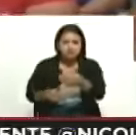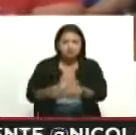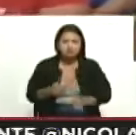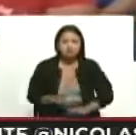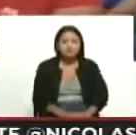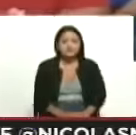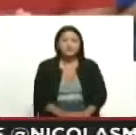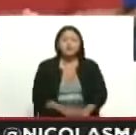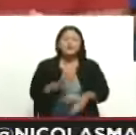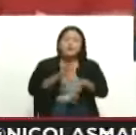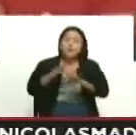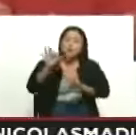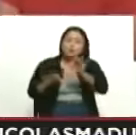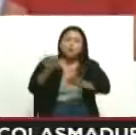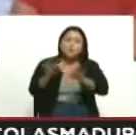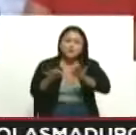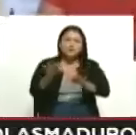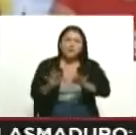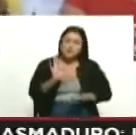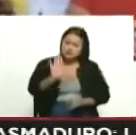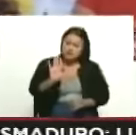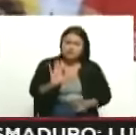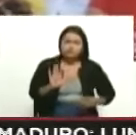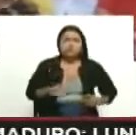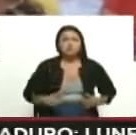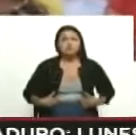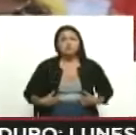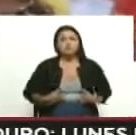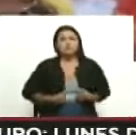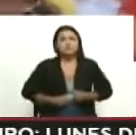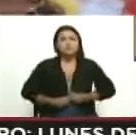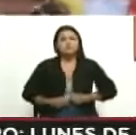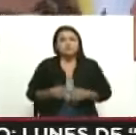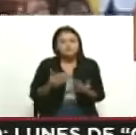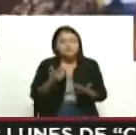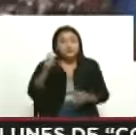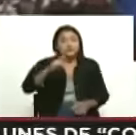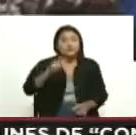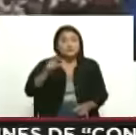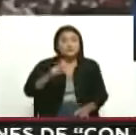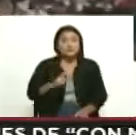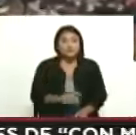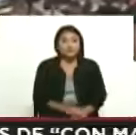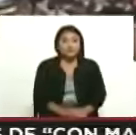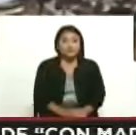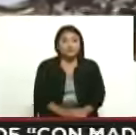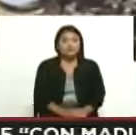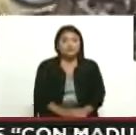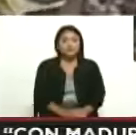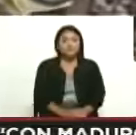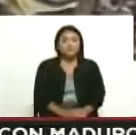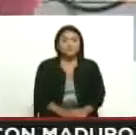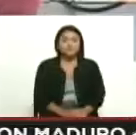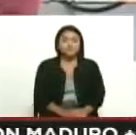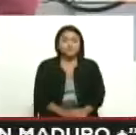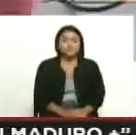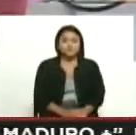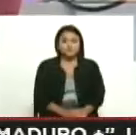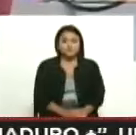La justicia al ritmo que impone la justicia, que necesita la justicia para imponerse.